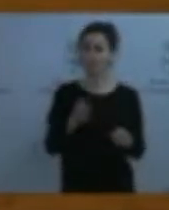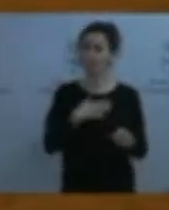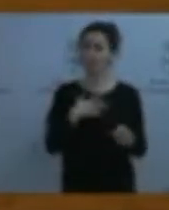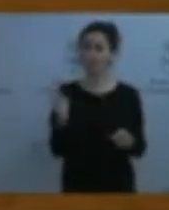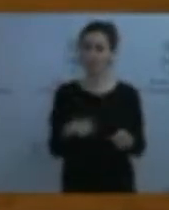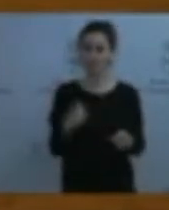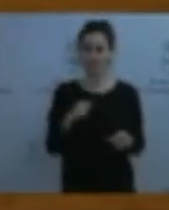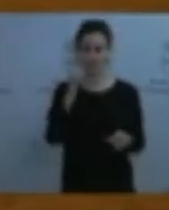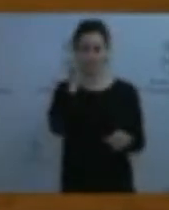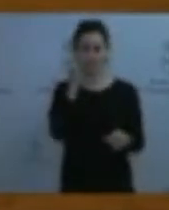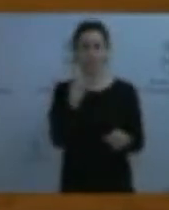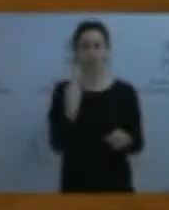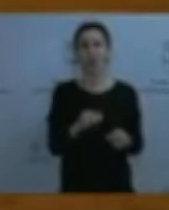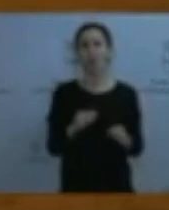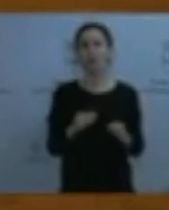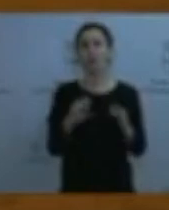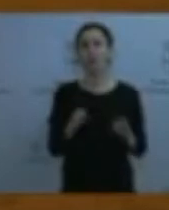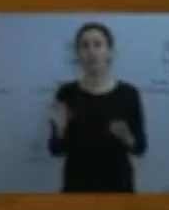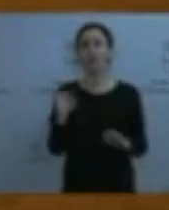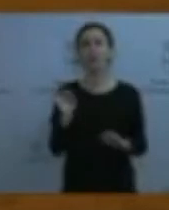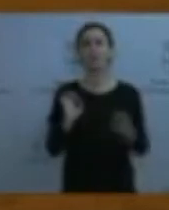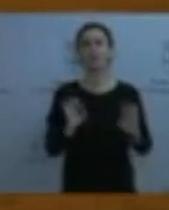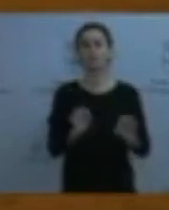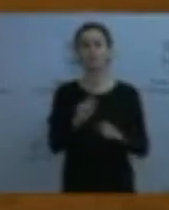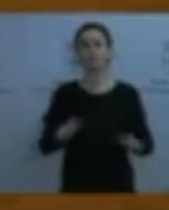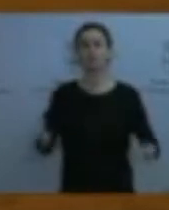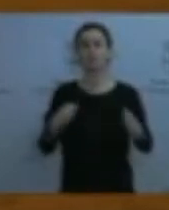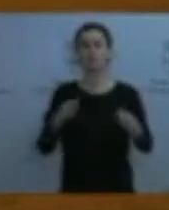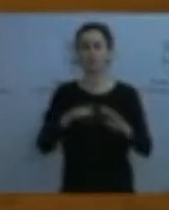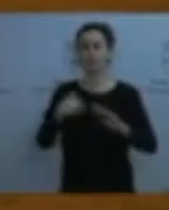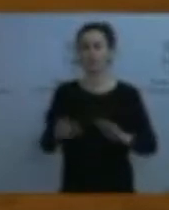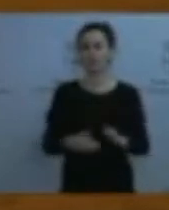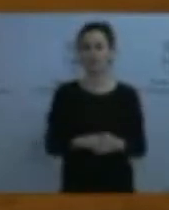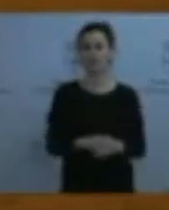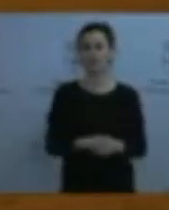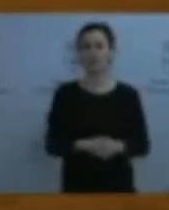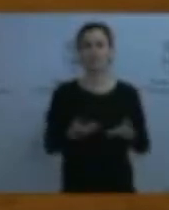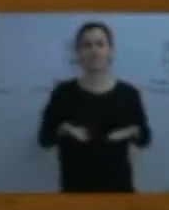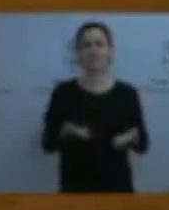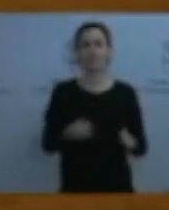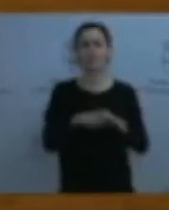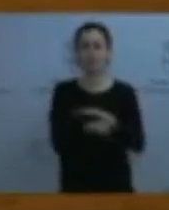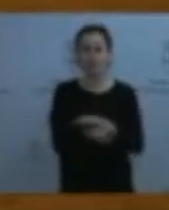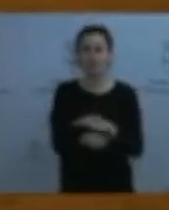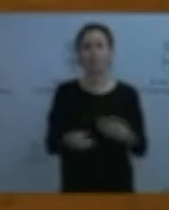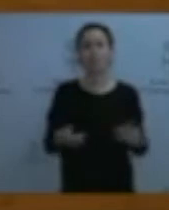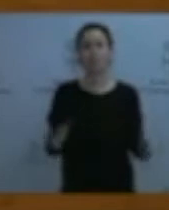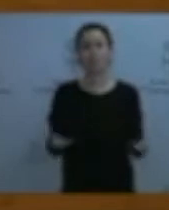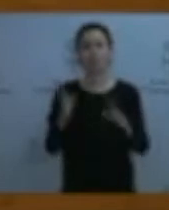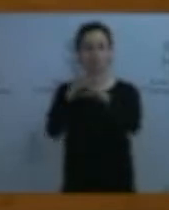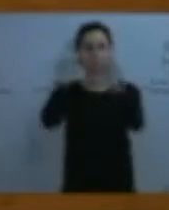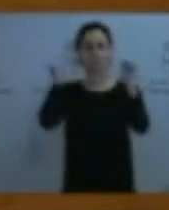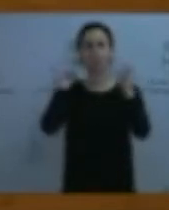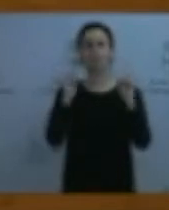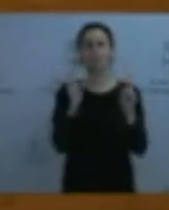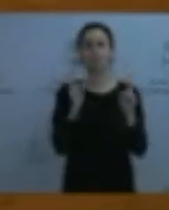Mocedad del Principado de Asturias o los representantes del Consejo de Residentes en el Exterior. La dificultad de hacer los trámites, que el consulado está solo en